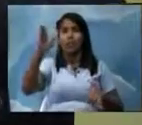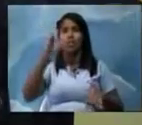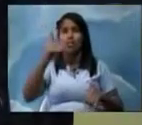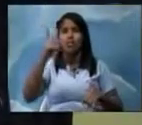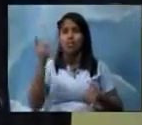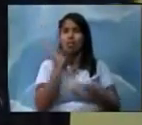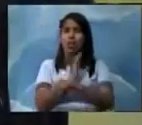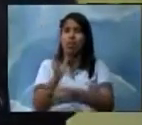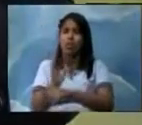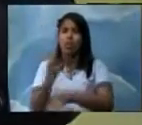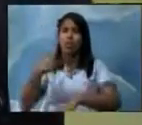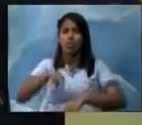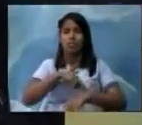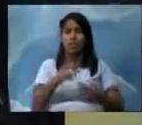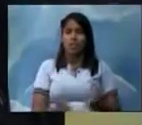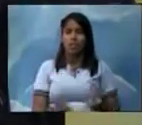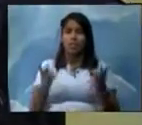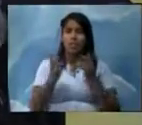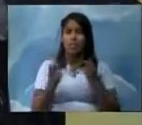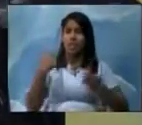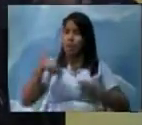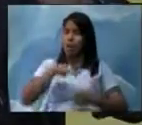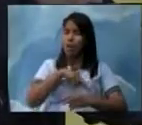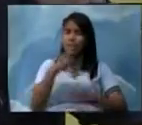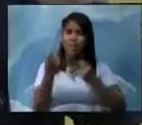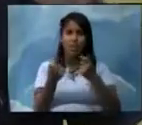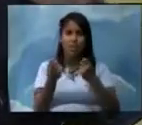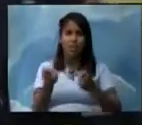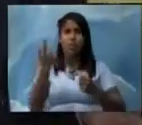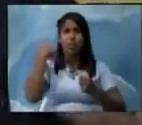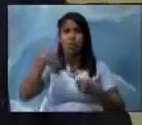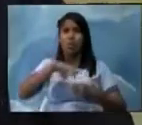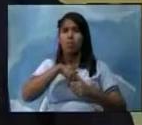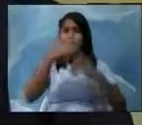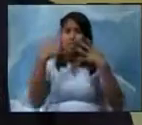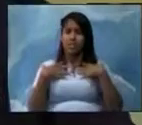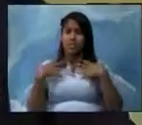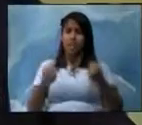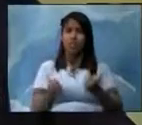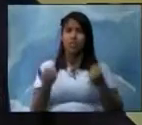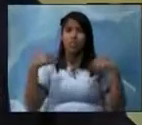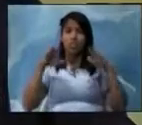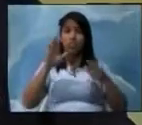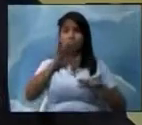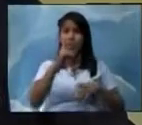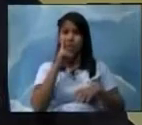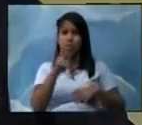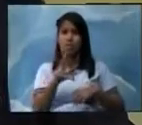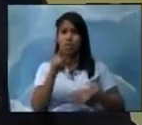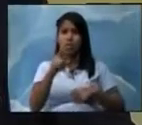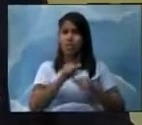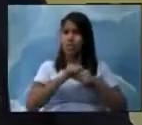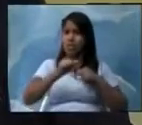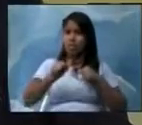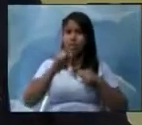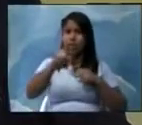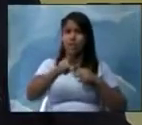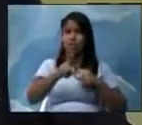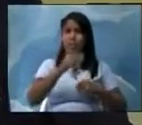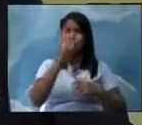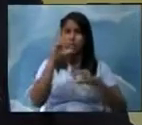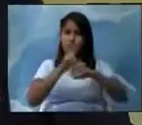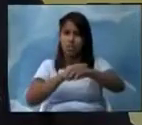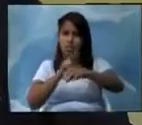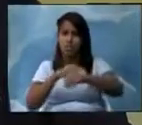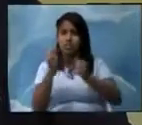Dios Dios cuida nuestra vida nuestra economía nuestra salud quizás usted está viendo y vio en esta semana a ese